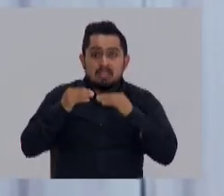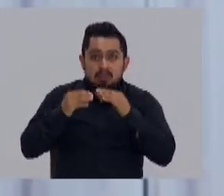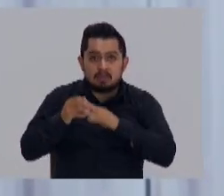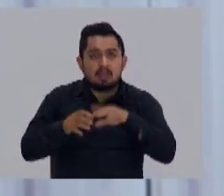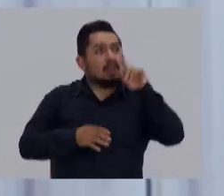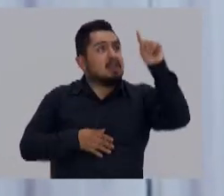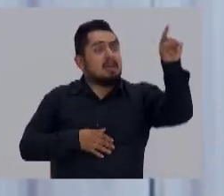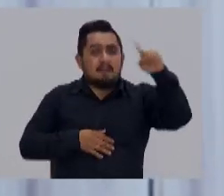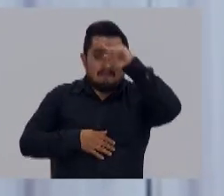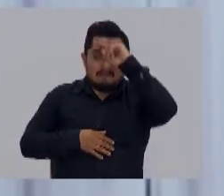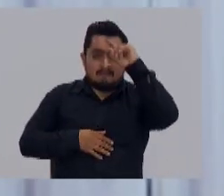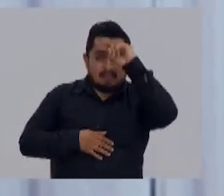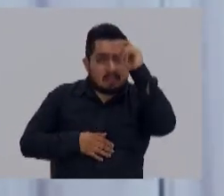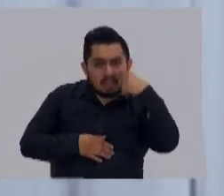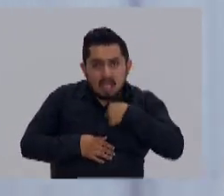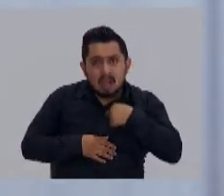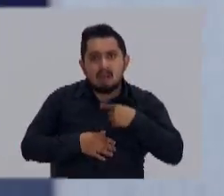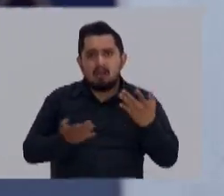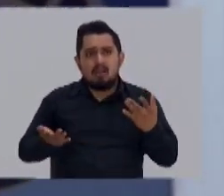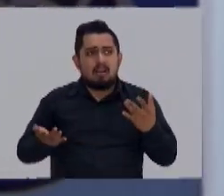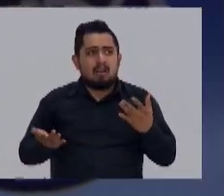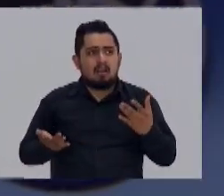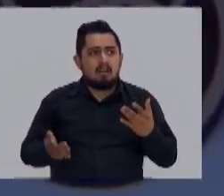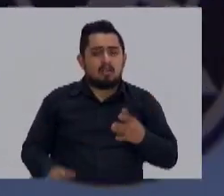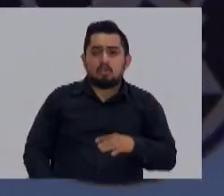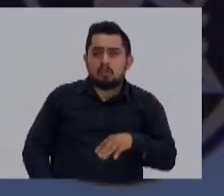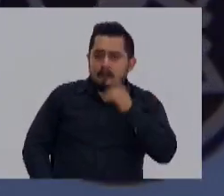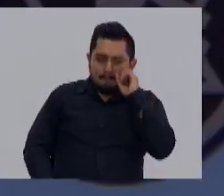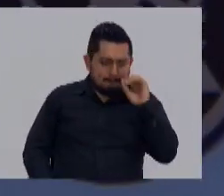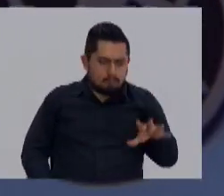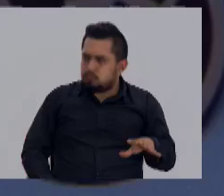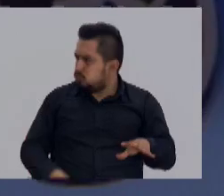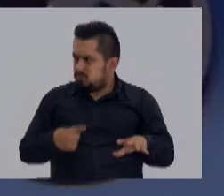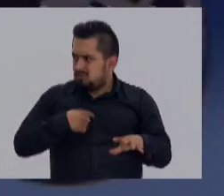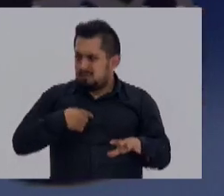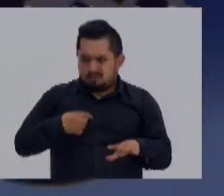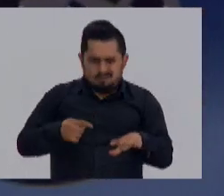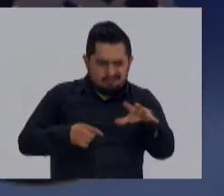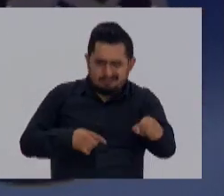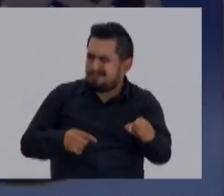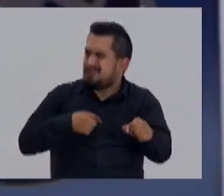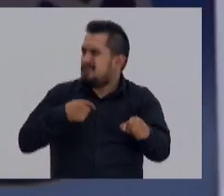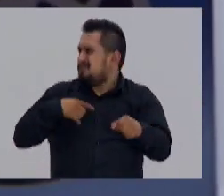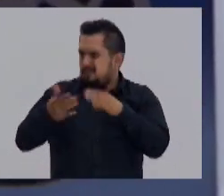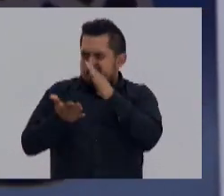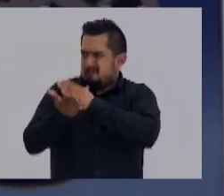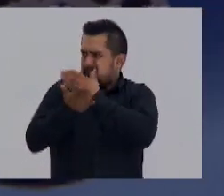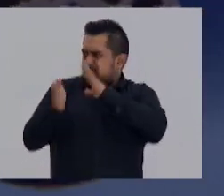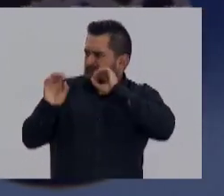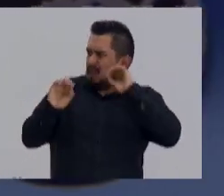puertas en tu trabajo. Bota el papel, niña, recoja. Ve, yo no, por eso no me pagan.